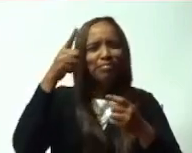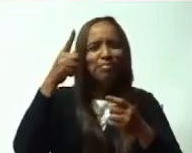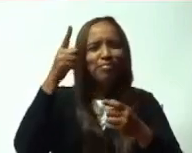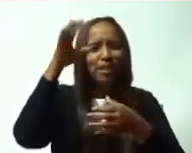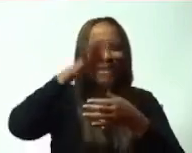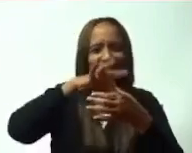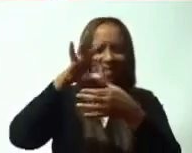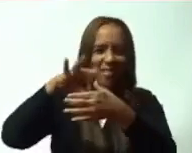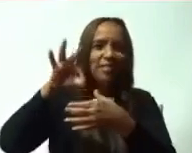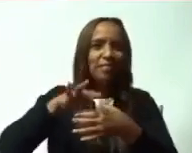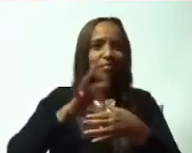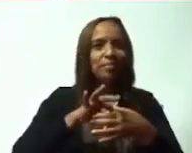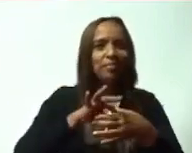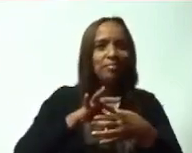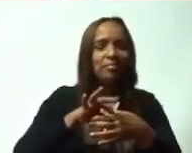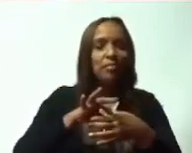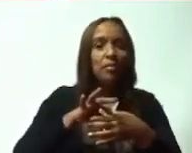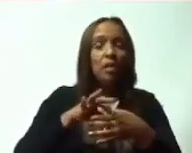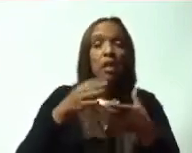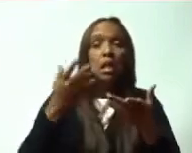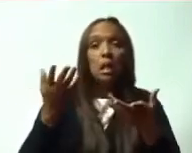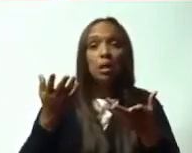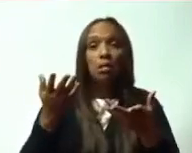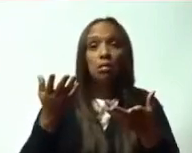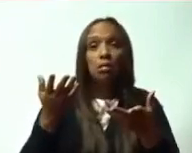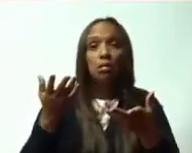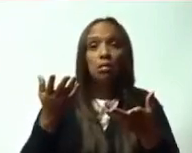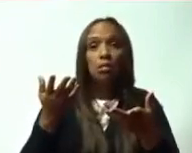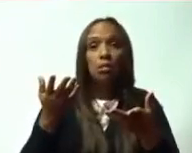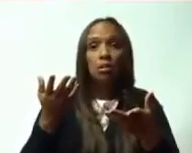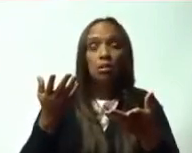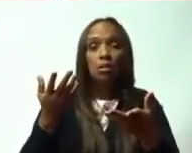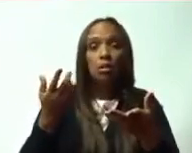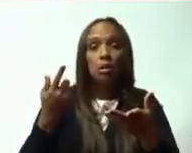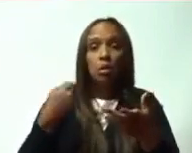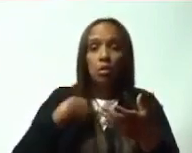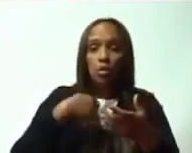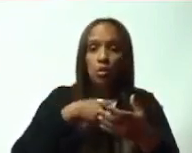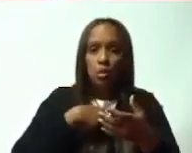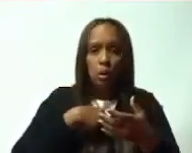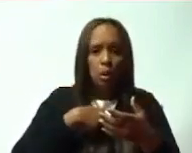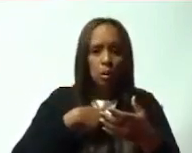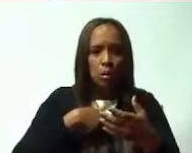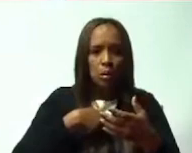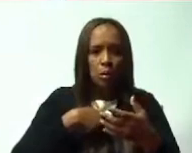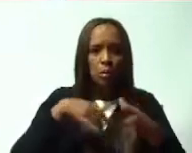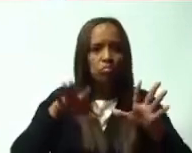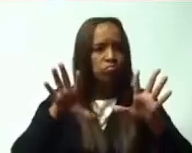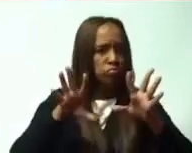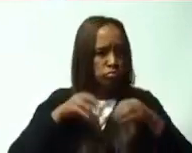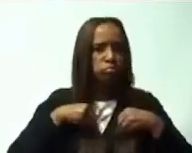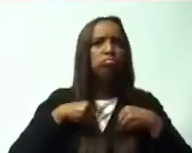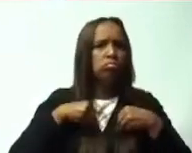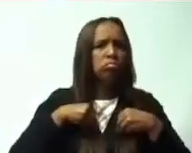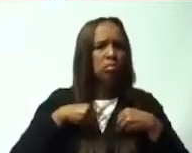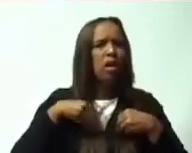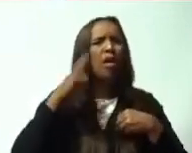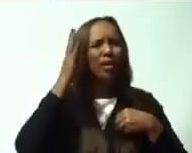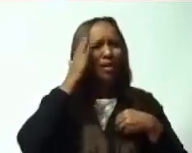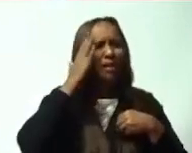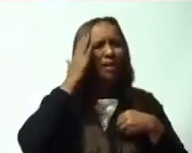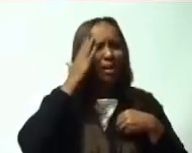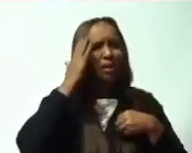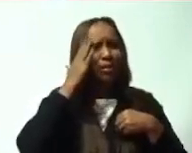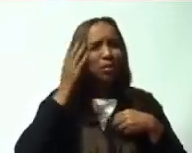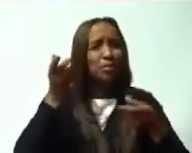Y realmente no arriesgamos, sabíamos el riesgo que corríamos.